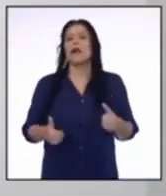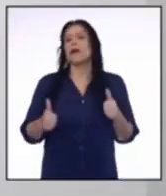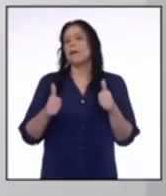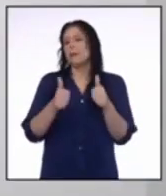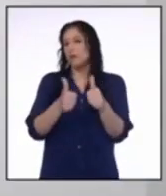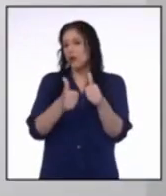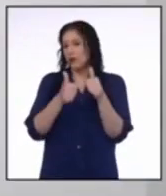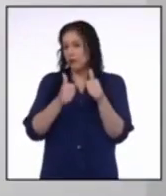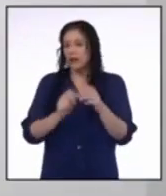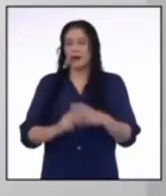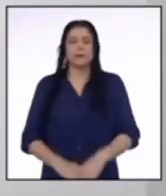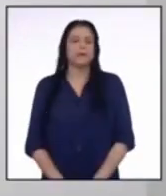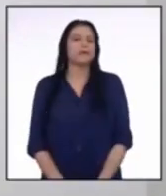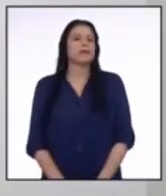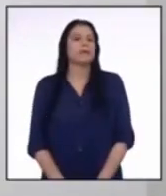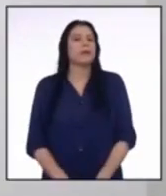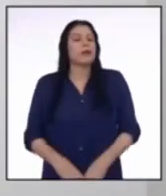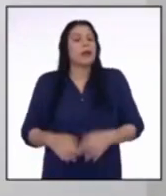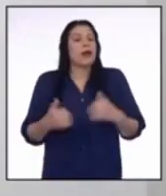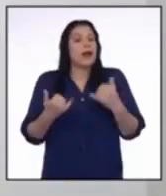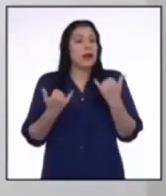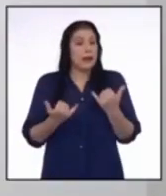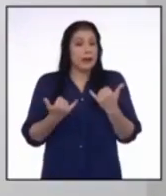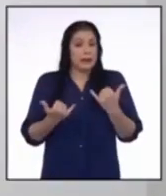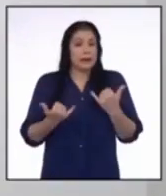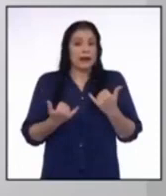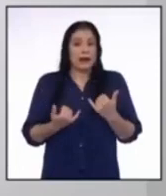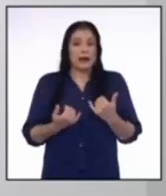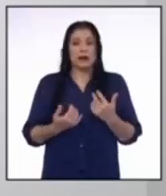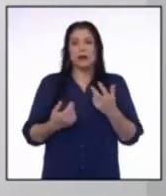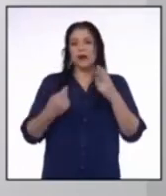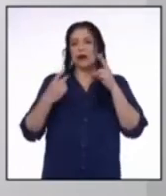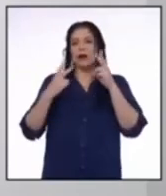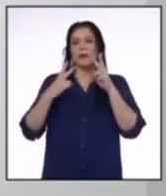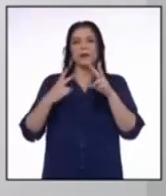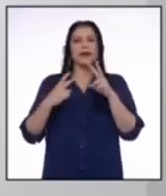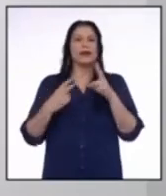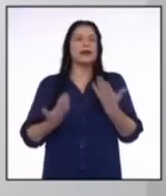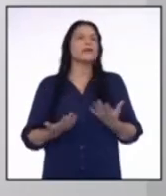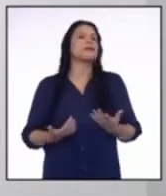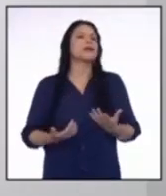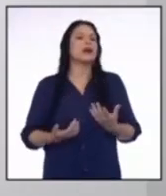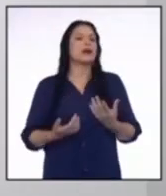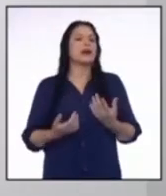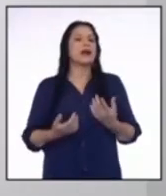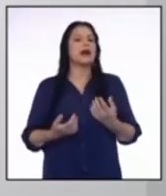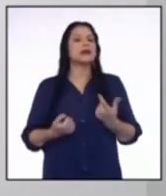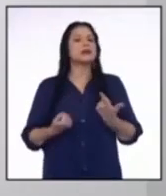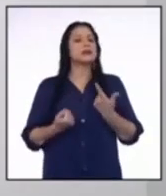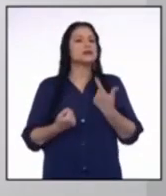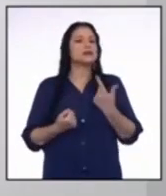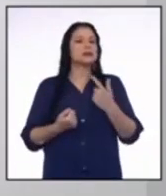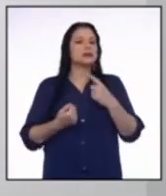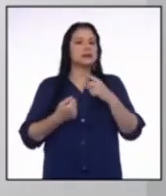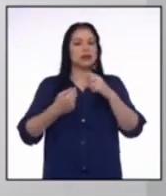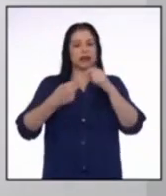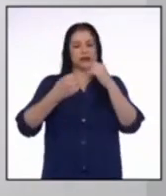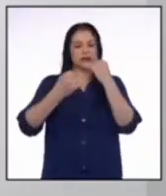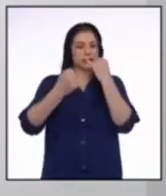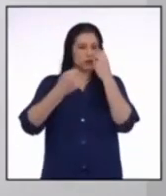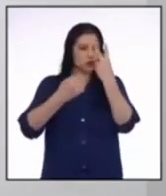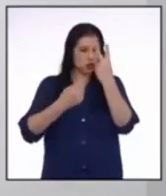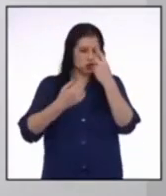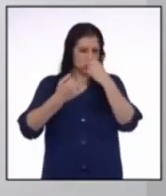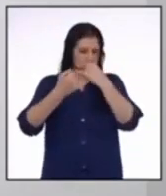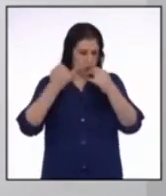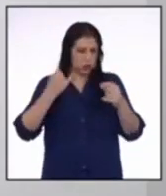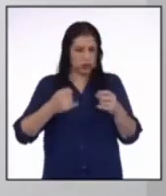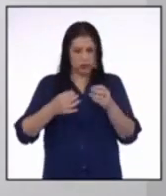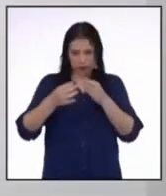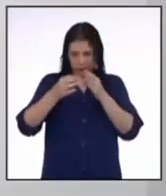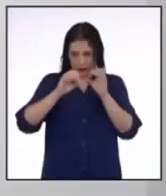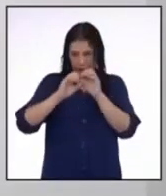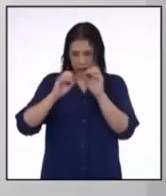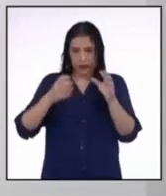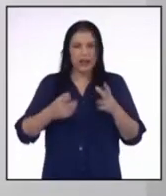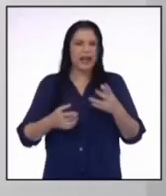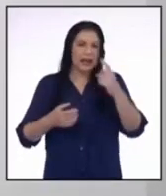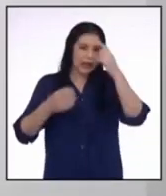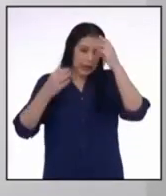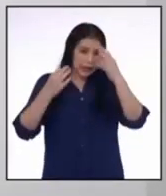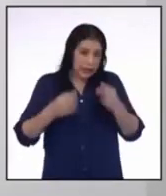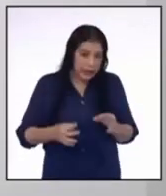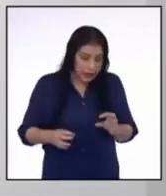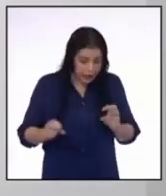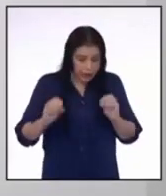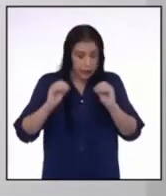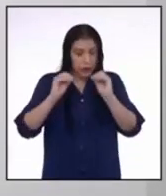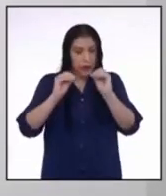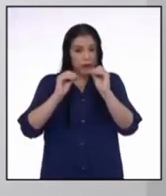Muy bien. Ahora fíjense en las dos últimas expresiones. ¿Creen que podrían